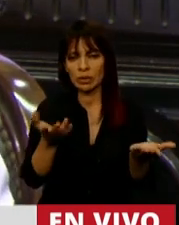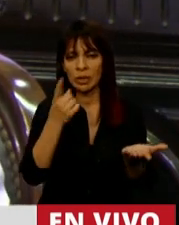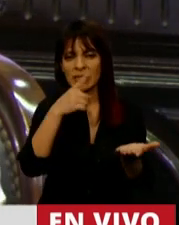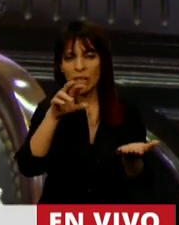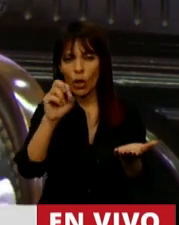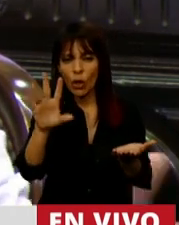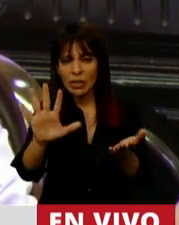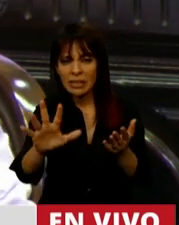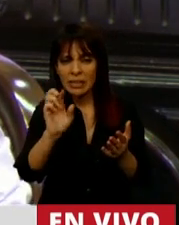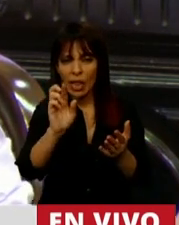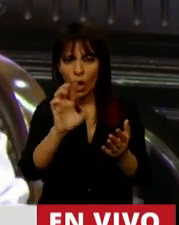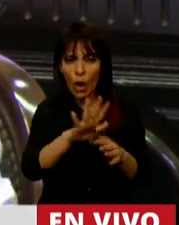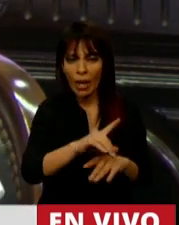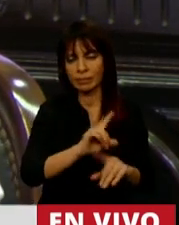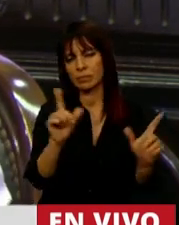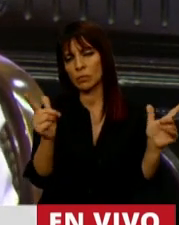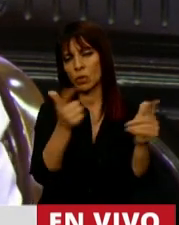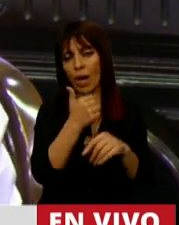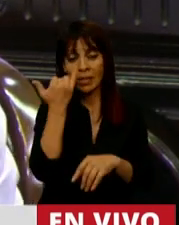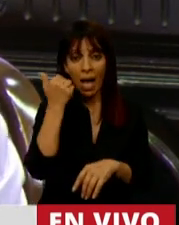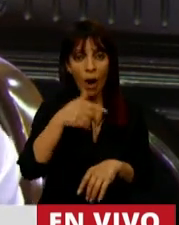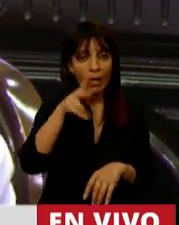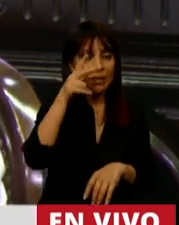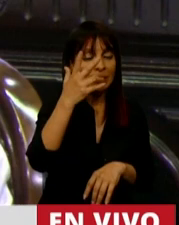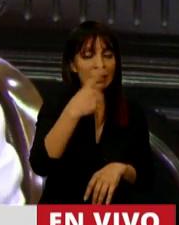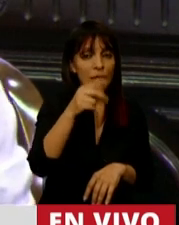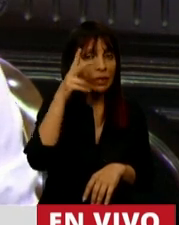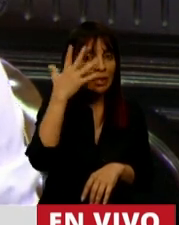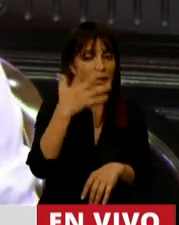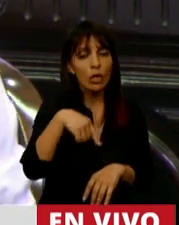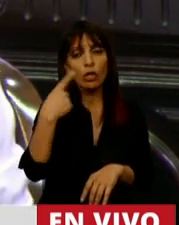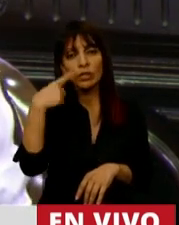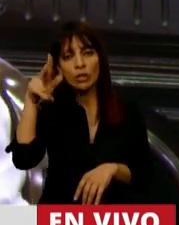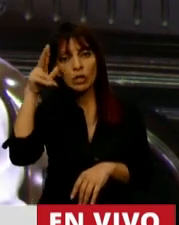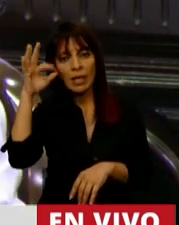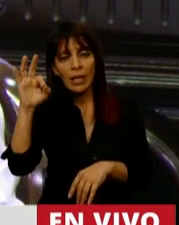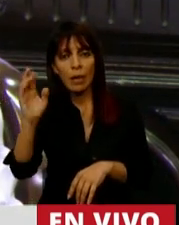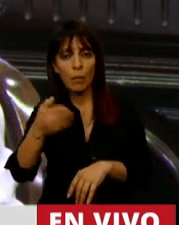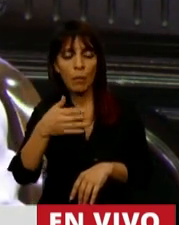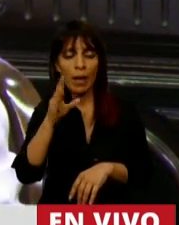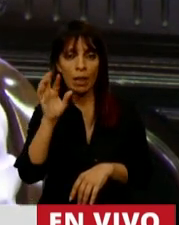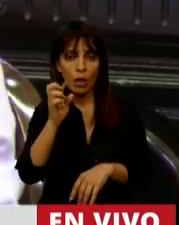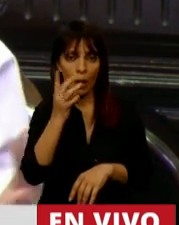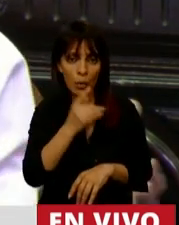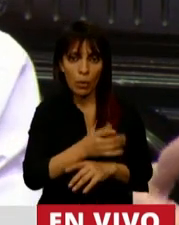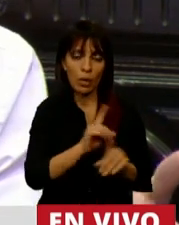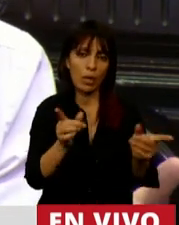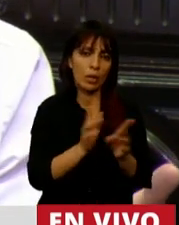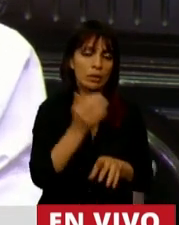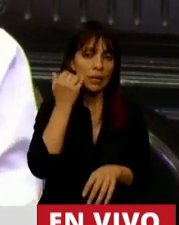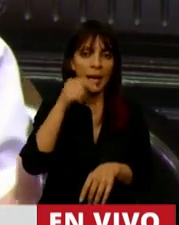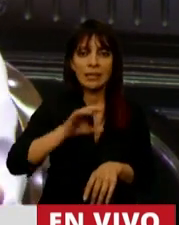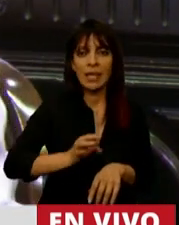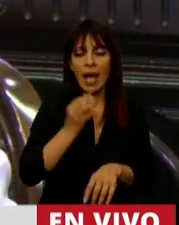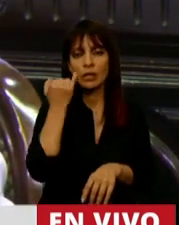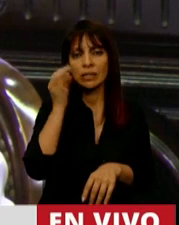112 el año que viene, si ya está el oficial 85 y 180 el blue. Se habló del crecimiento, un crecimiento obviamente, porque este